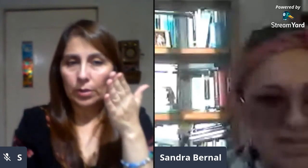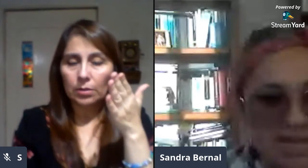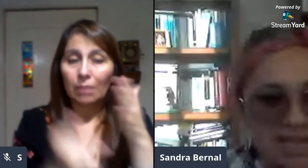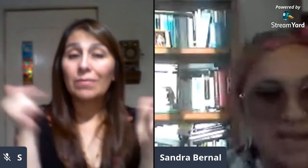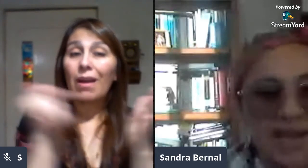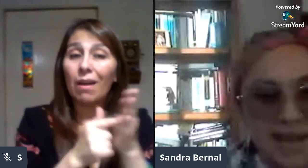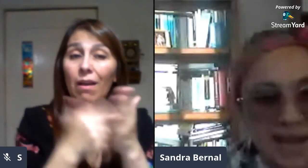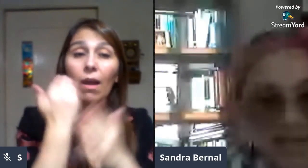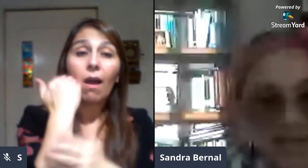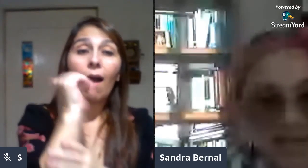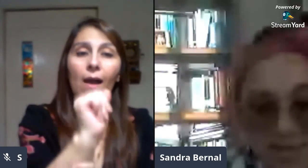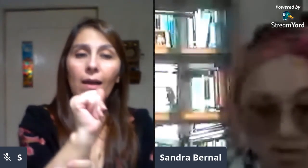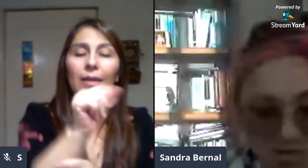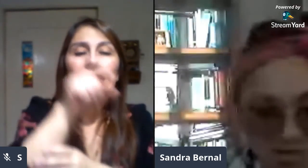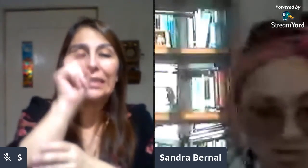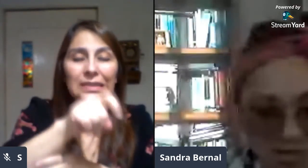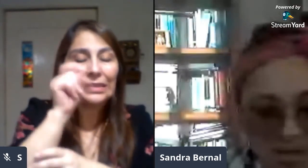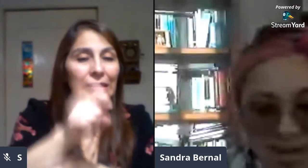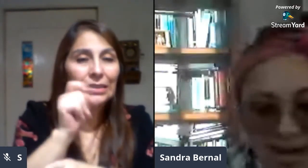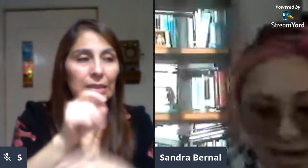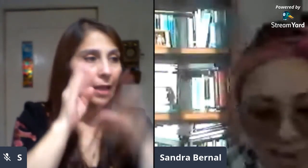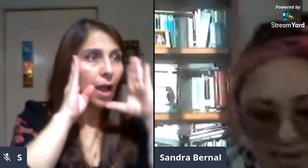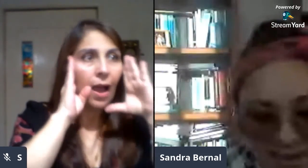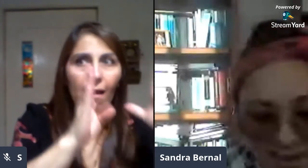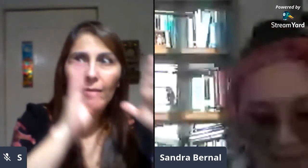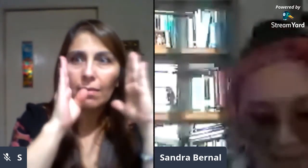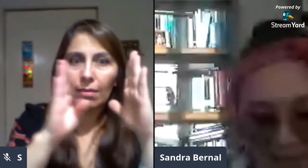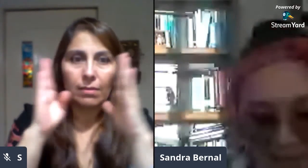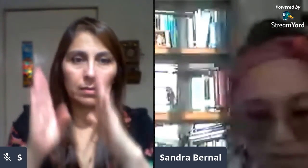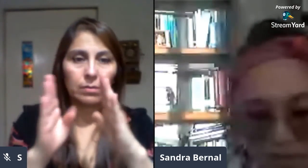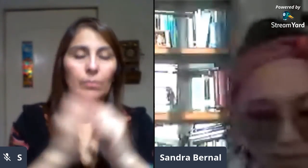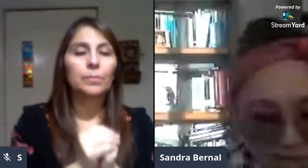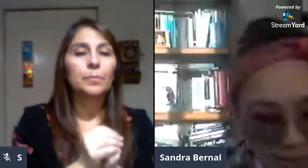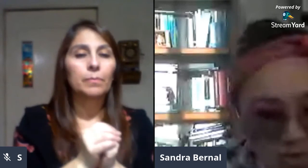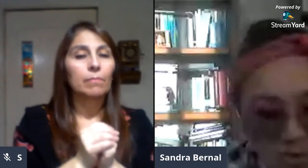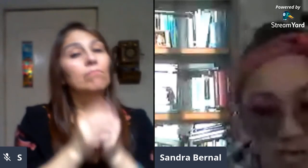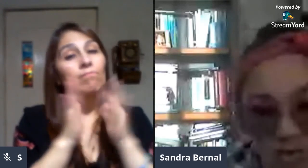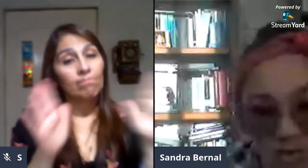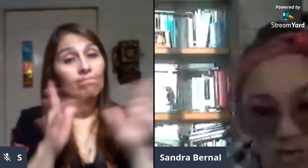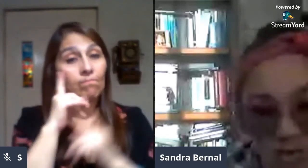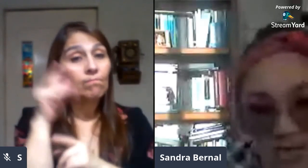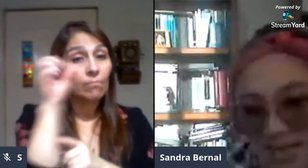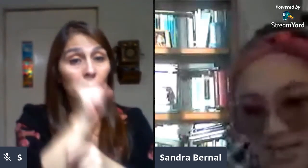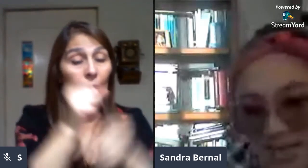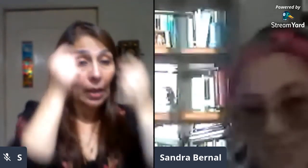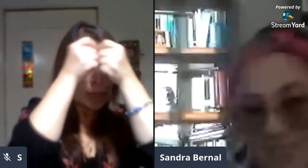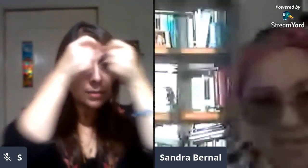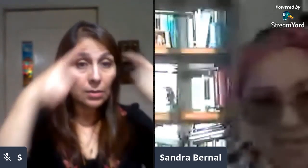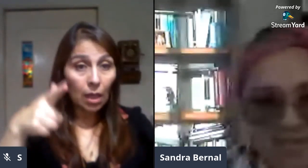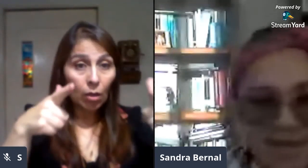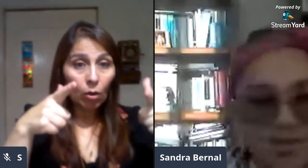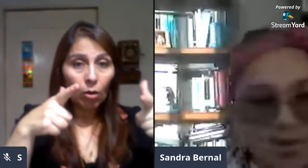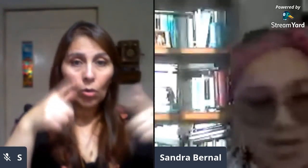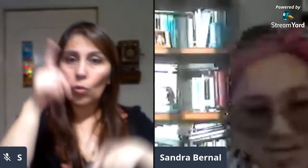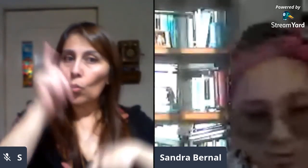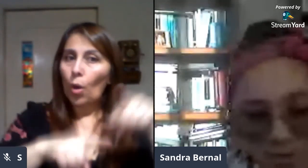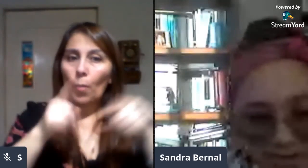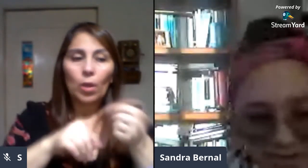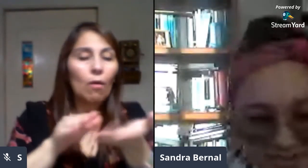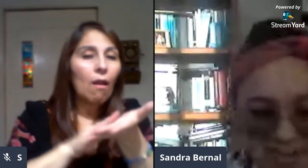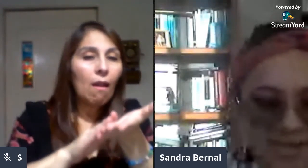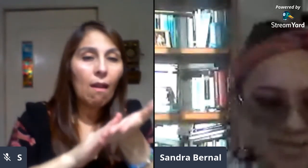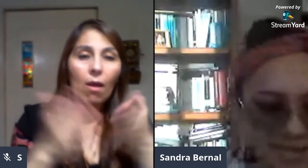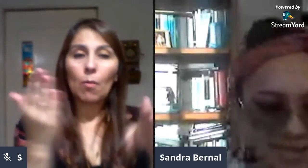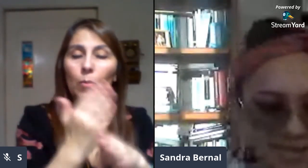realmente necesitan estas atenciones. Al verse realmente que el Estado no ha logrado suplir con estas necesidades básicas, son